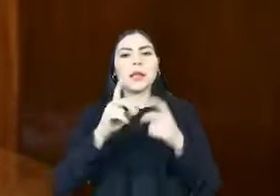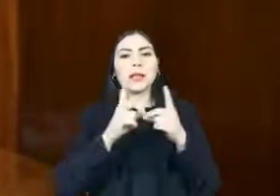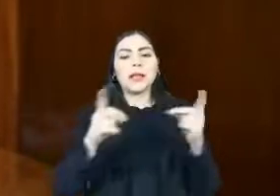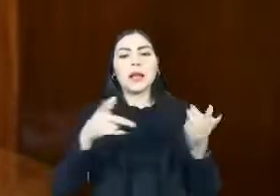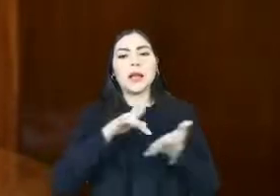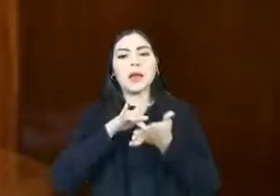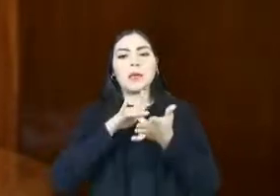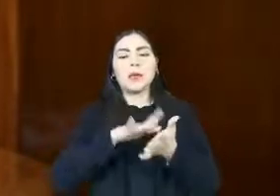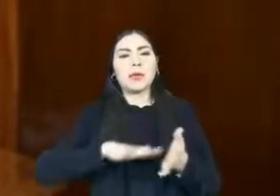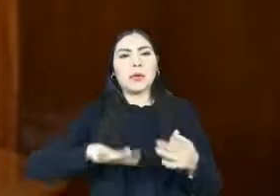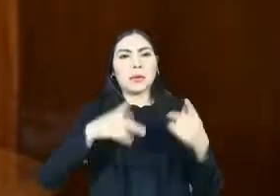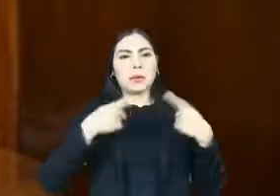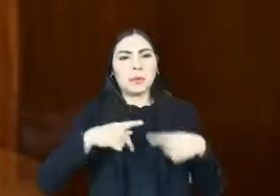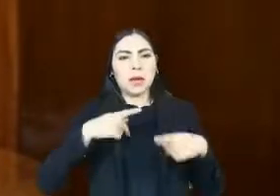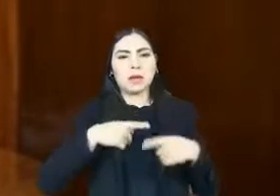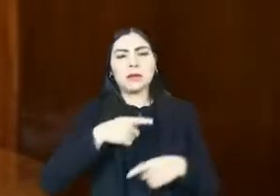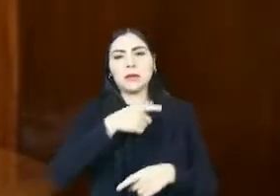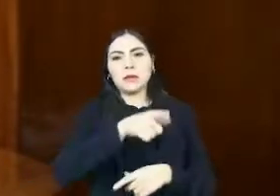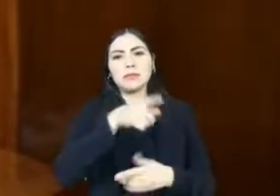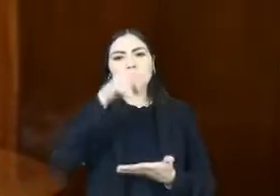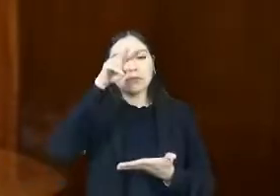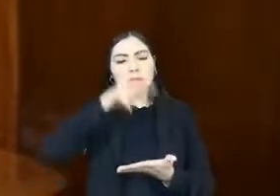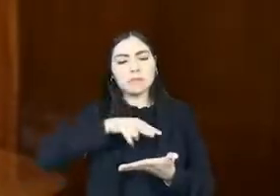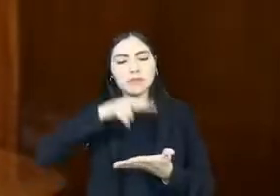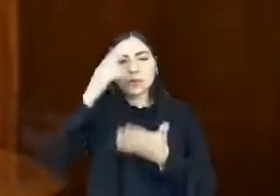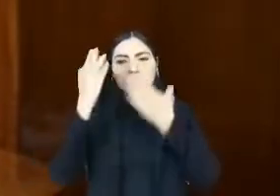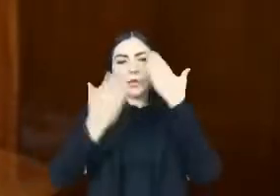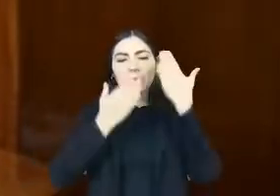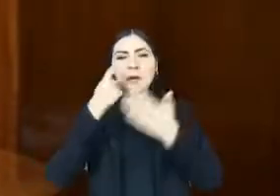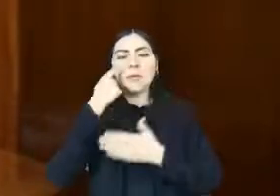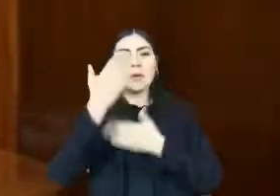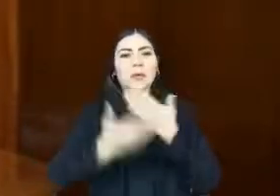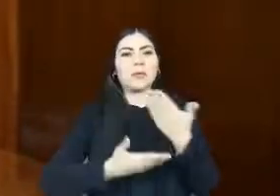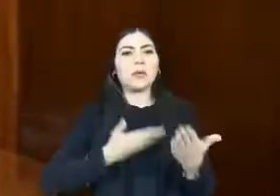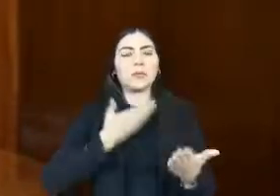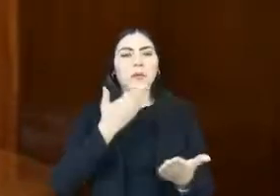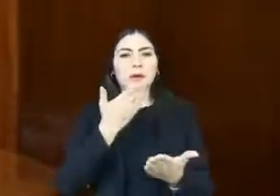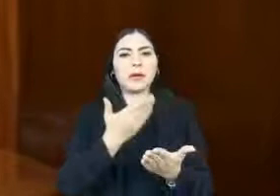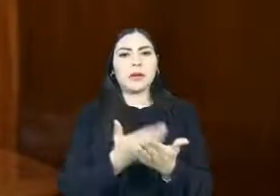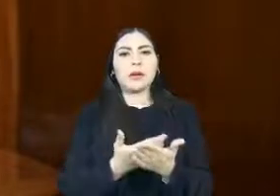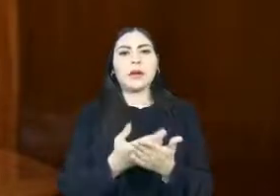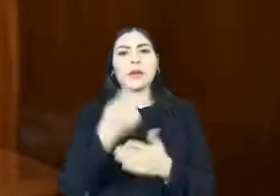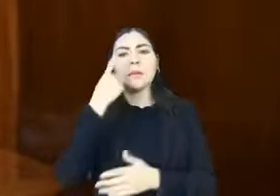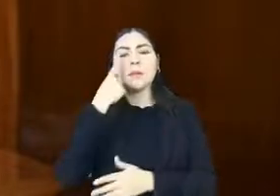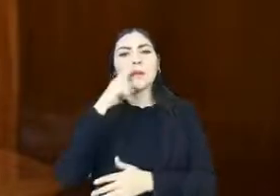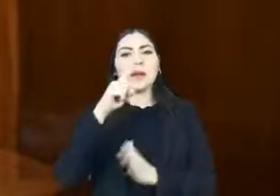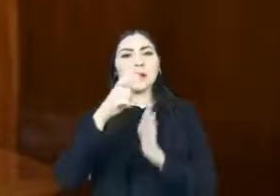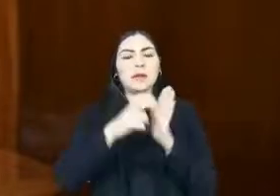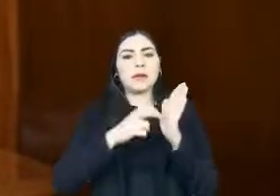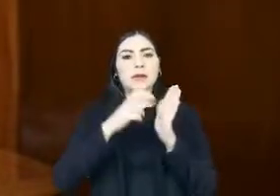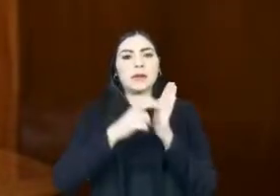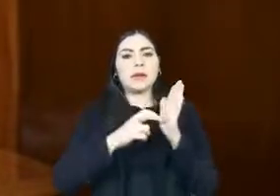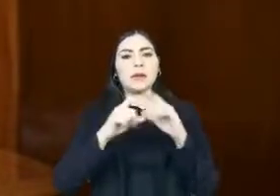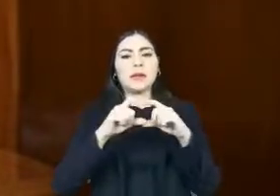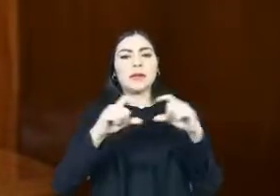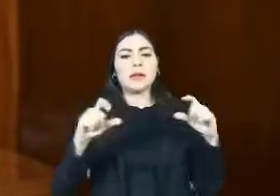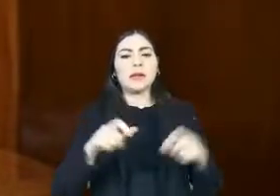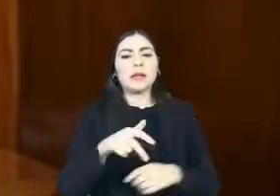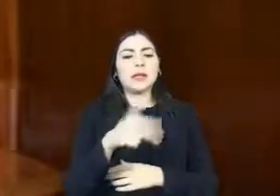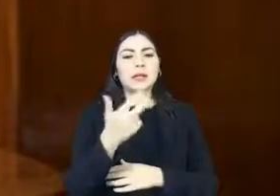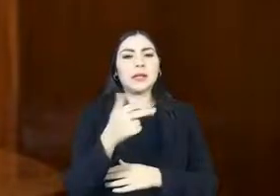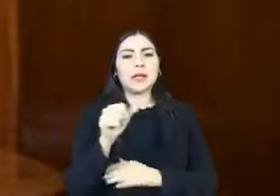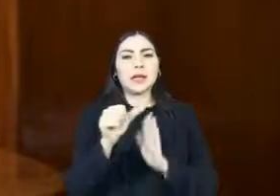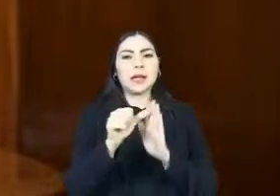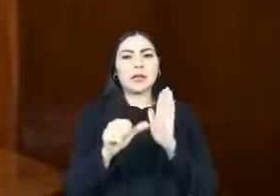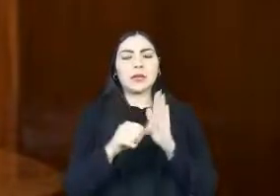social para su estudio dictamen la iniciativa con proyecto de decreto por el que se reforman las fracciones 13 del